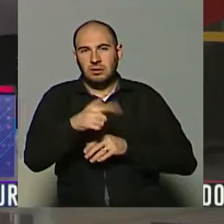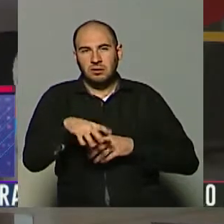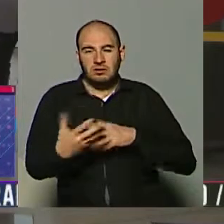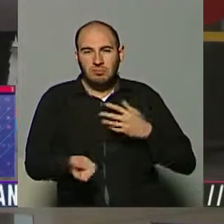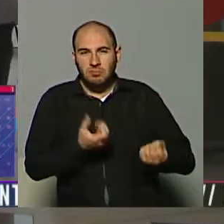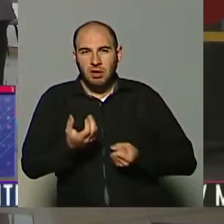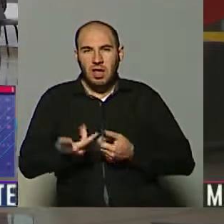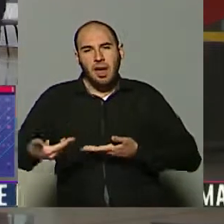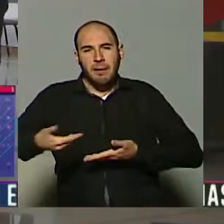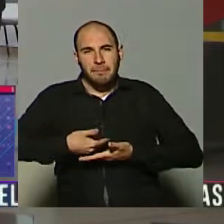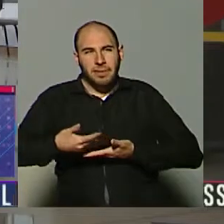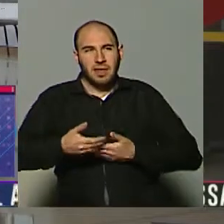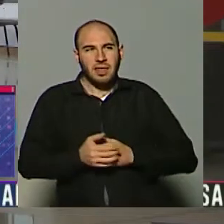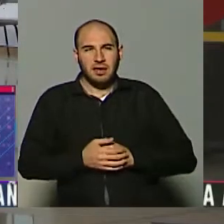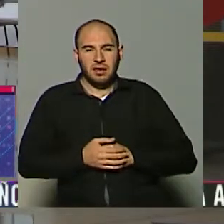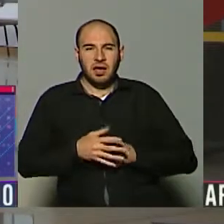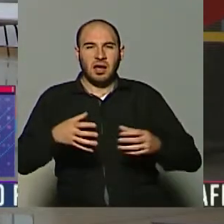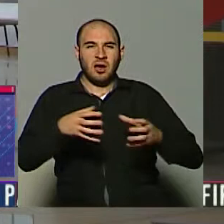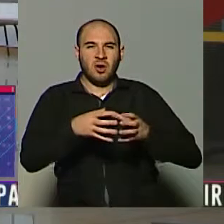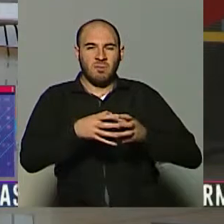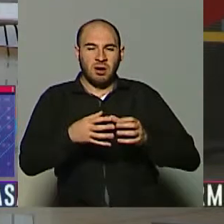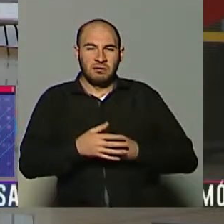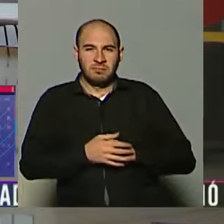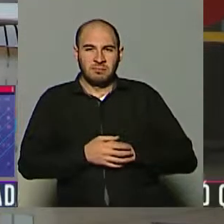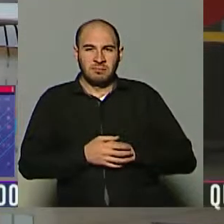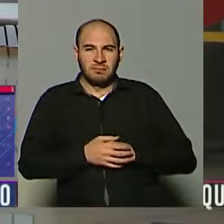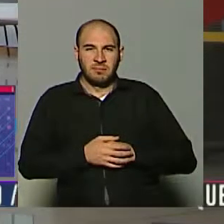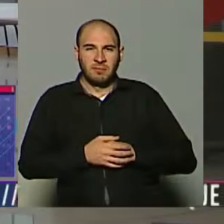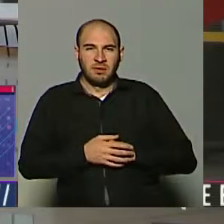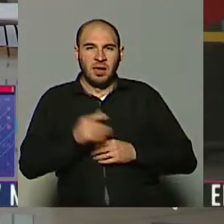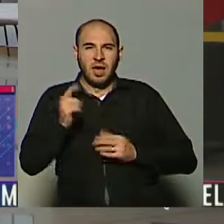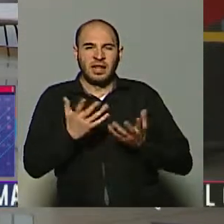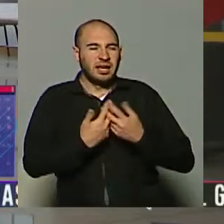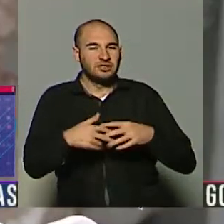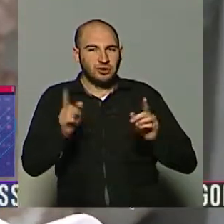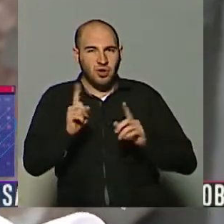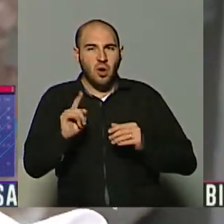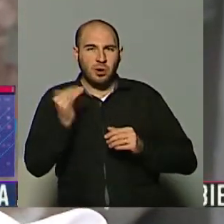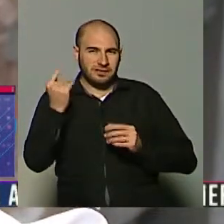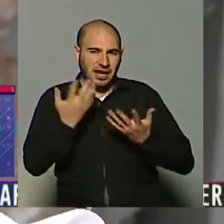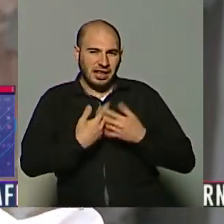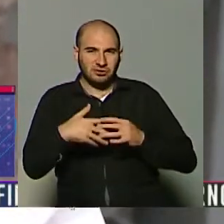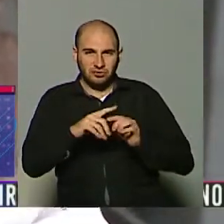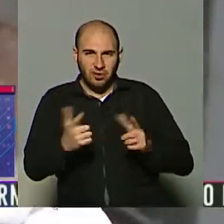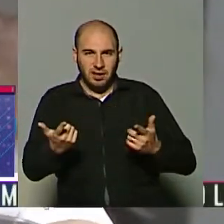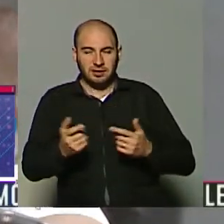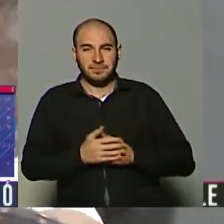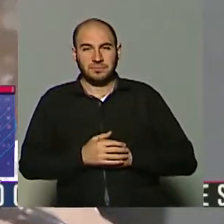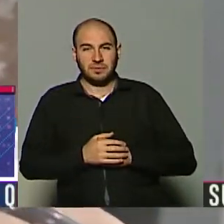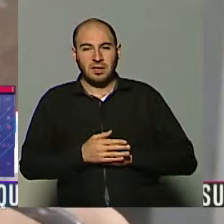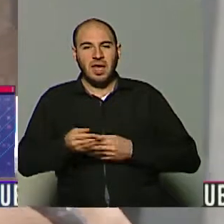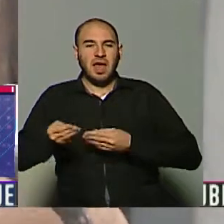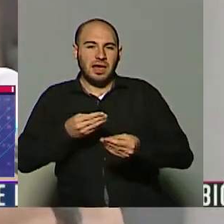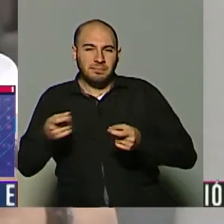una demanda de parte de sectores que son, digamos, no vinculados directamente a la universidad. Claro. Bueno,